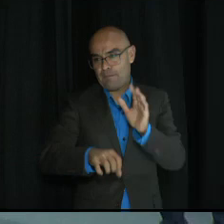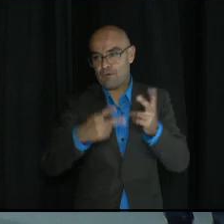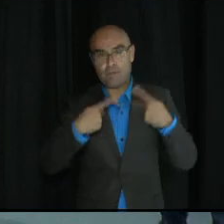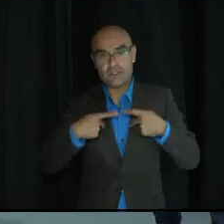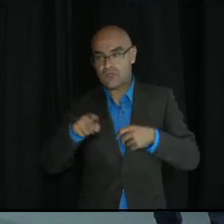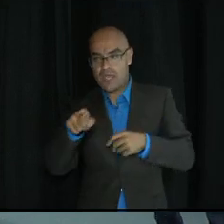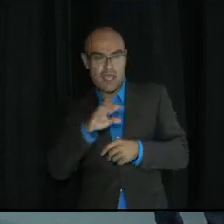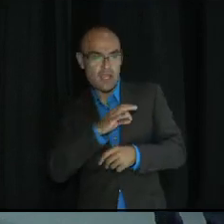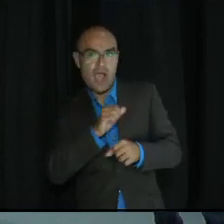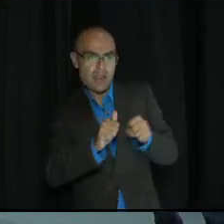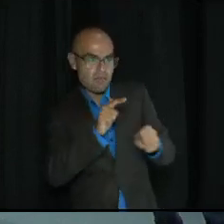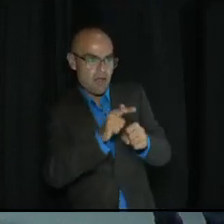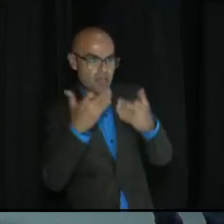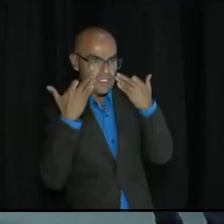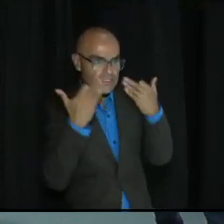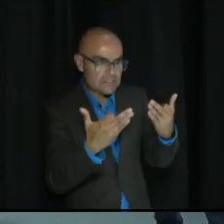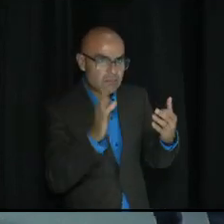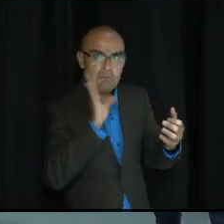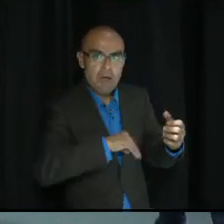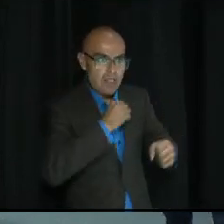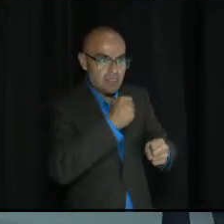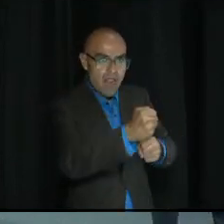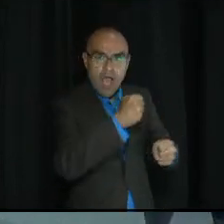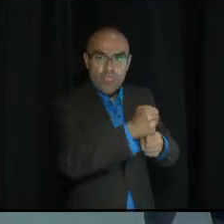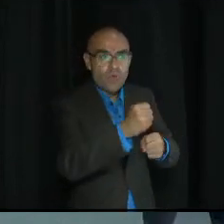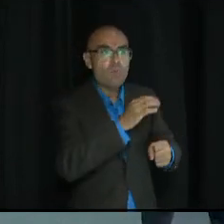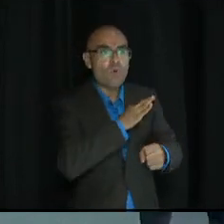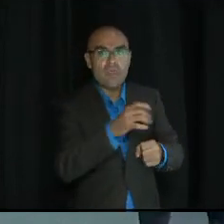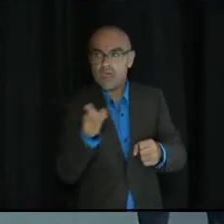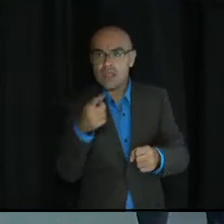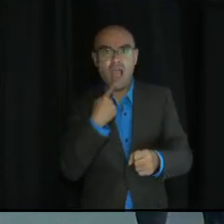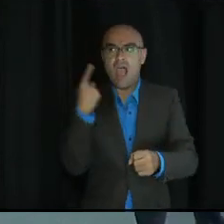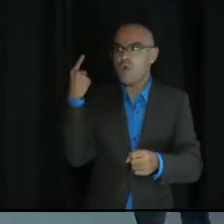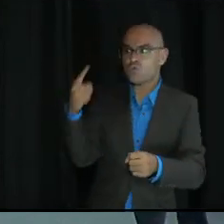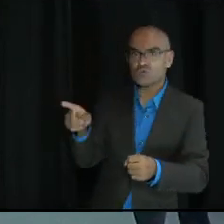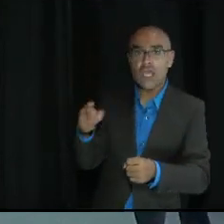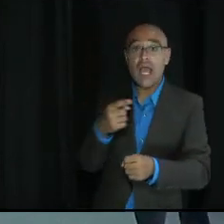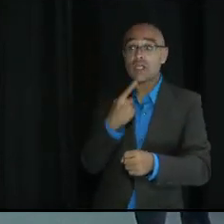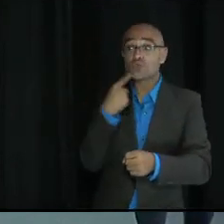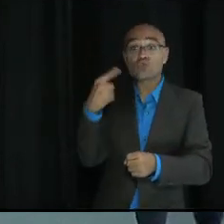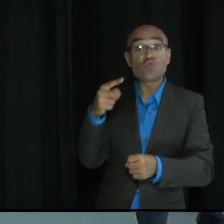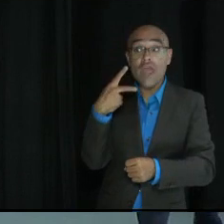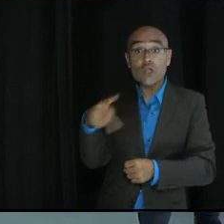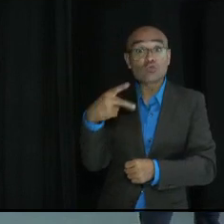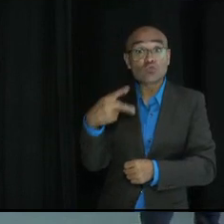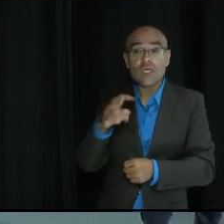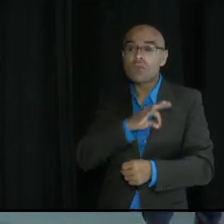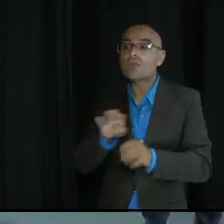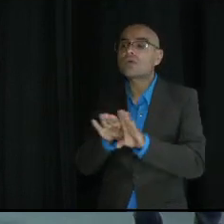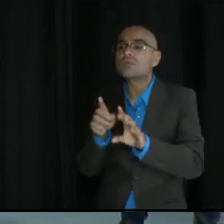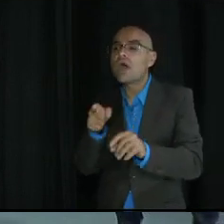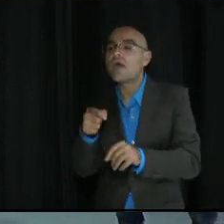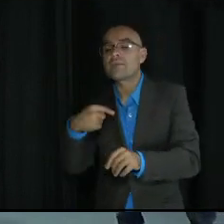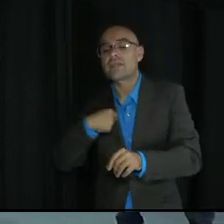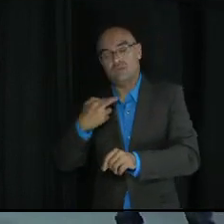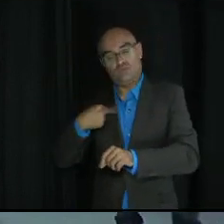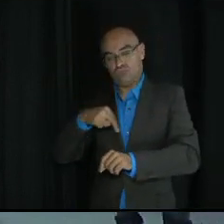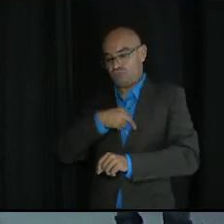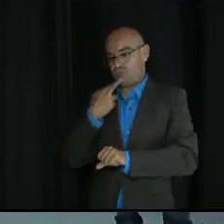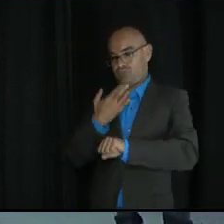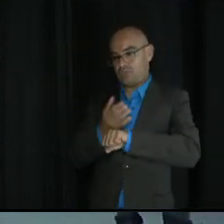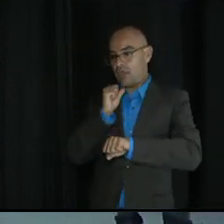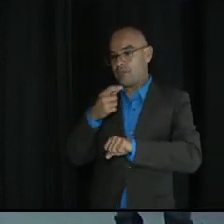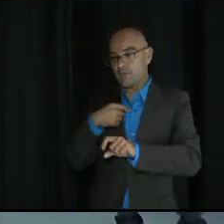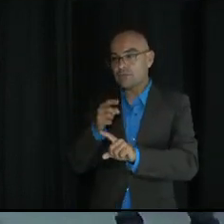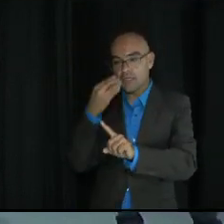invitarlo a que denuncie. Si no es de nuestra competencia, canalizarlo con la autoridad correspondiente para que pueda llevar a cabo esos actos que